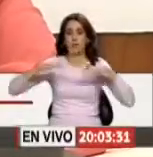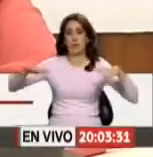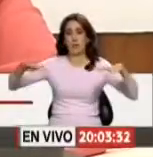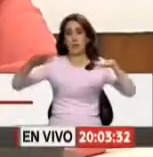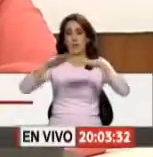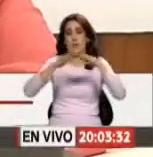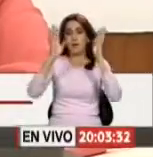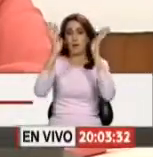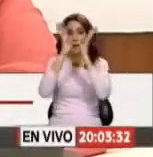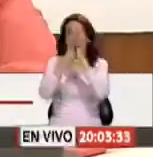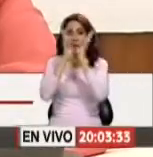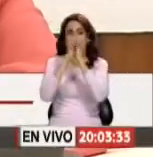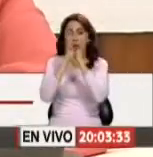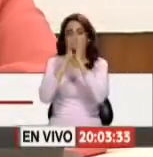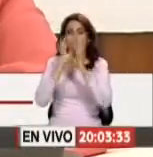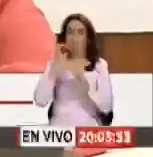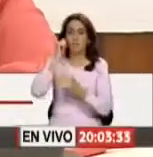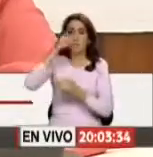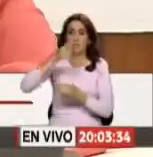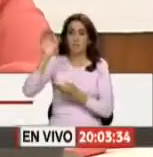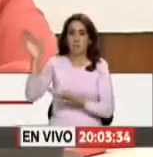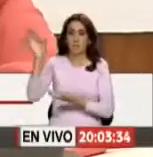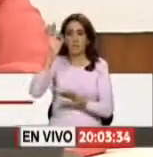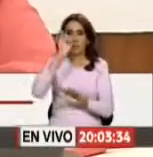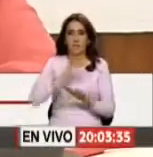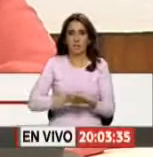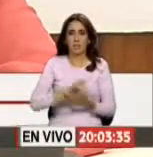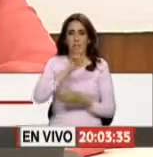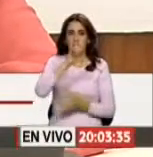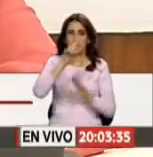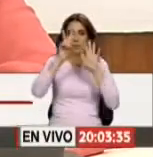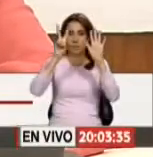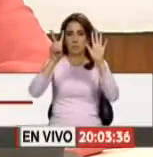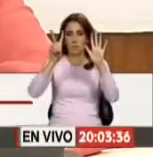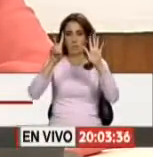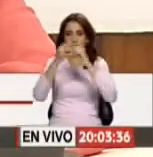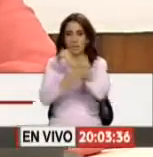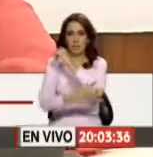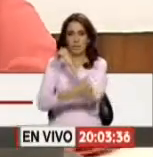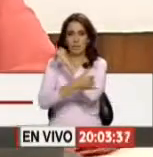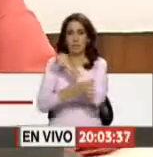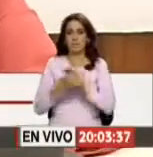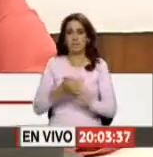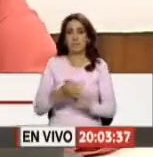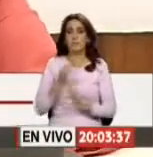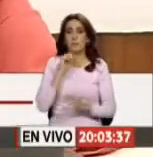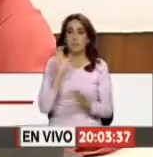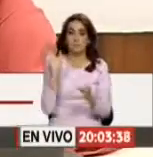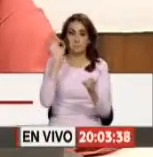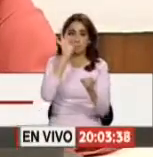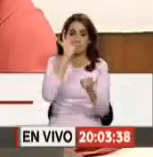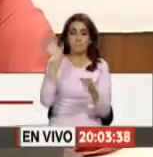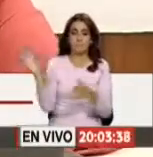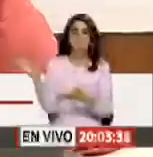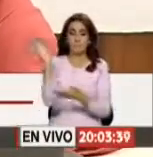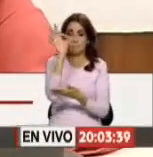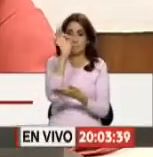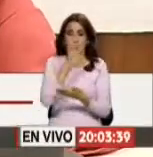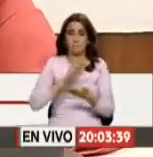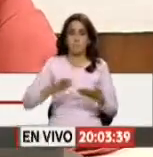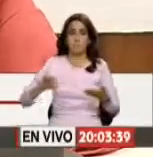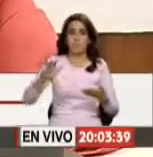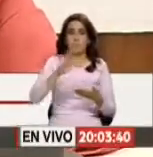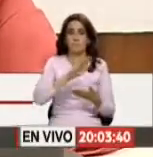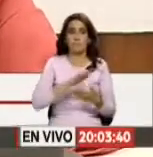foro como tal con los representantes de 27 países de los 35 que son parte de este foro